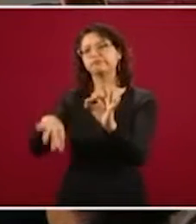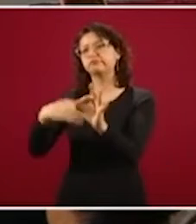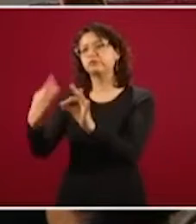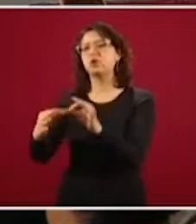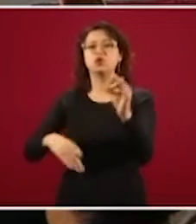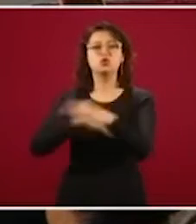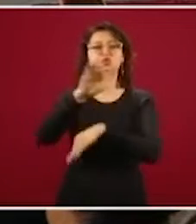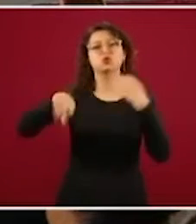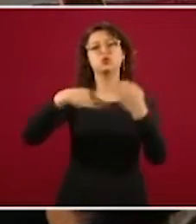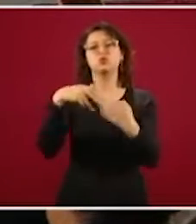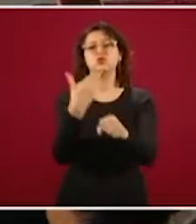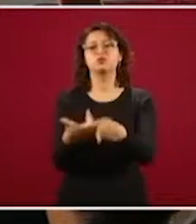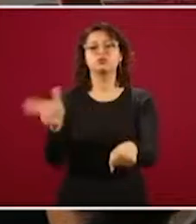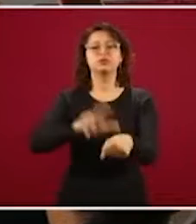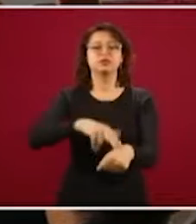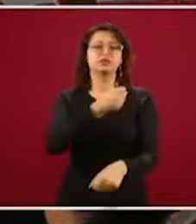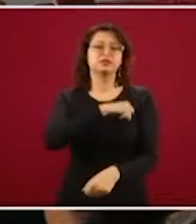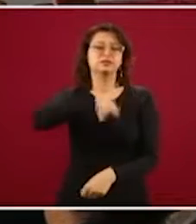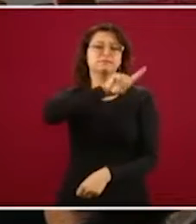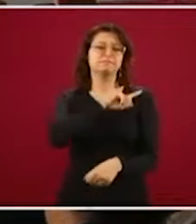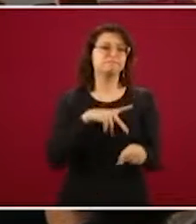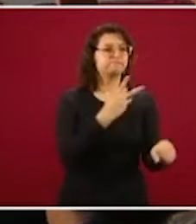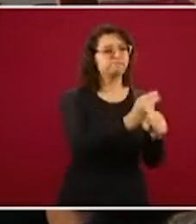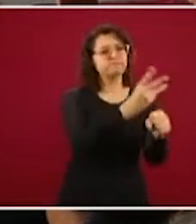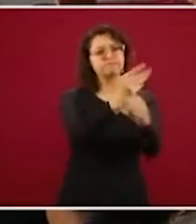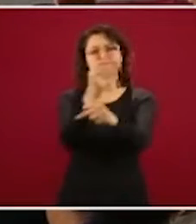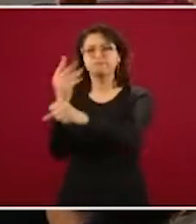salud. Y el punto 4